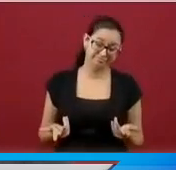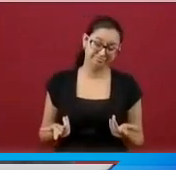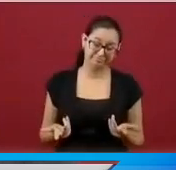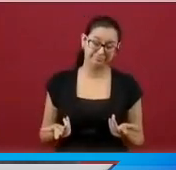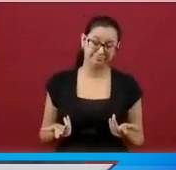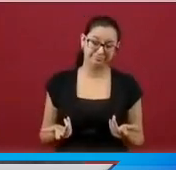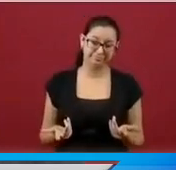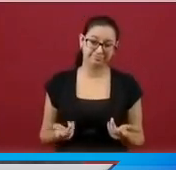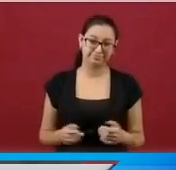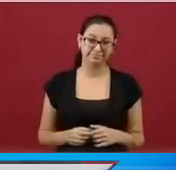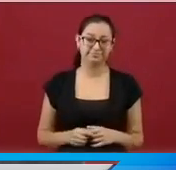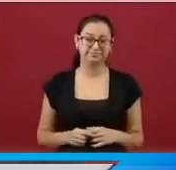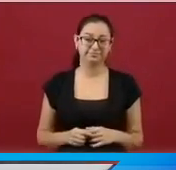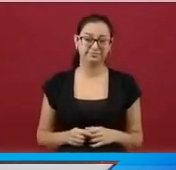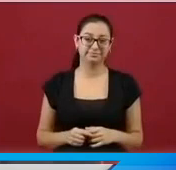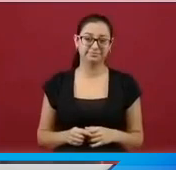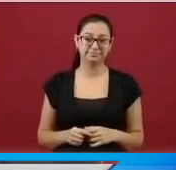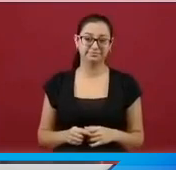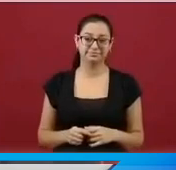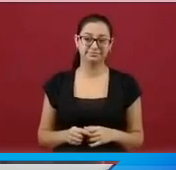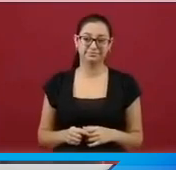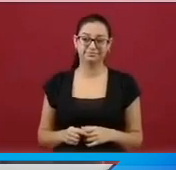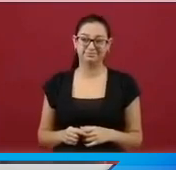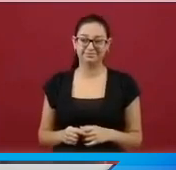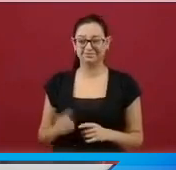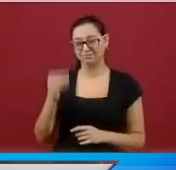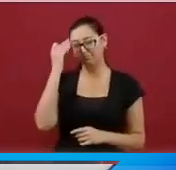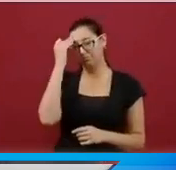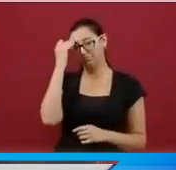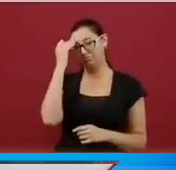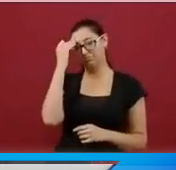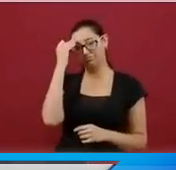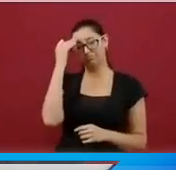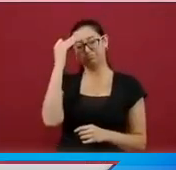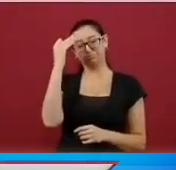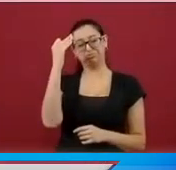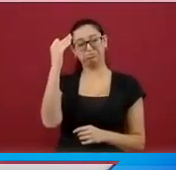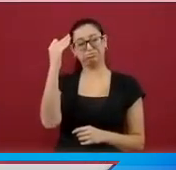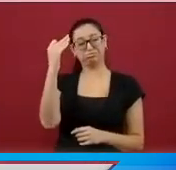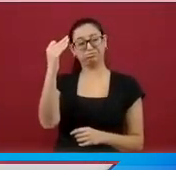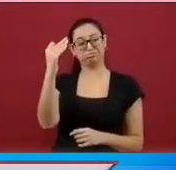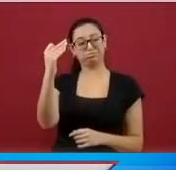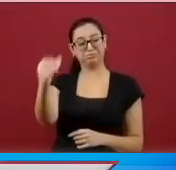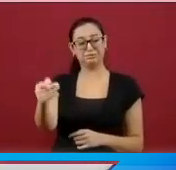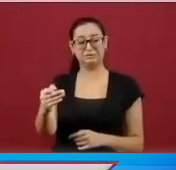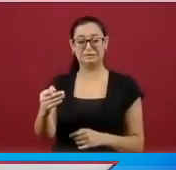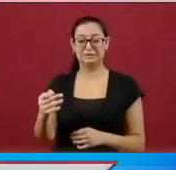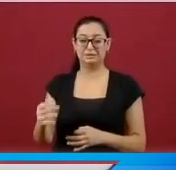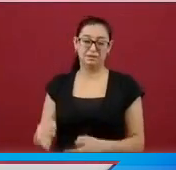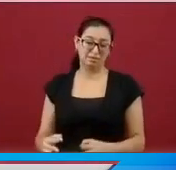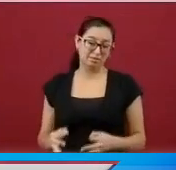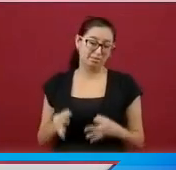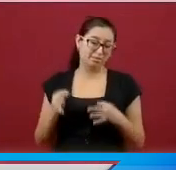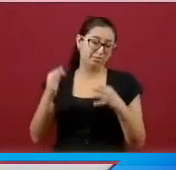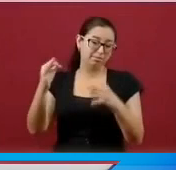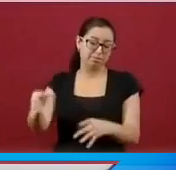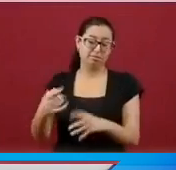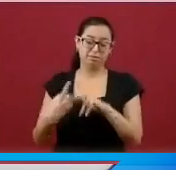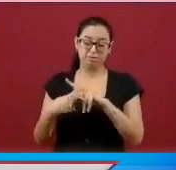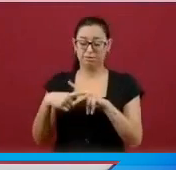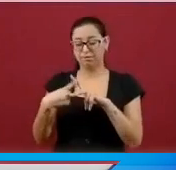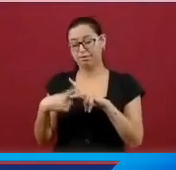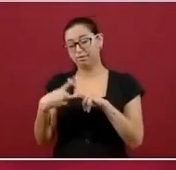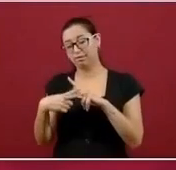millones de pesos y no los 1,000 millones presupuestados inicialmente. Se han reunido los recursos para concluir el 26 de diciembre con